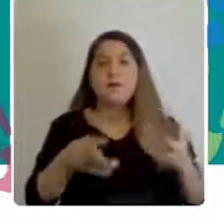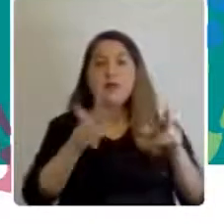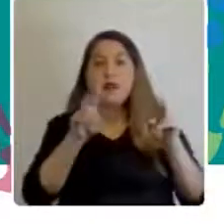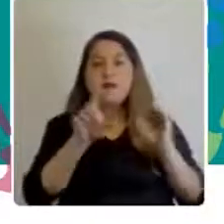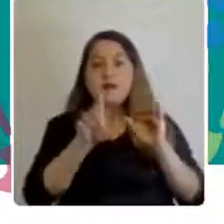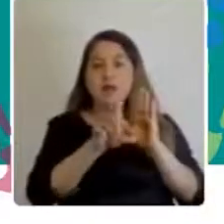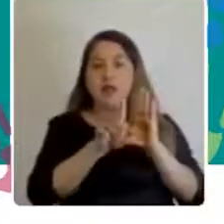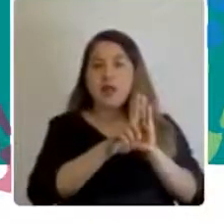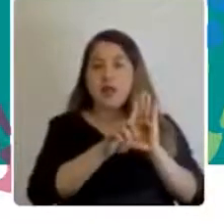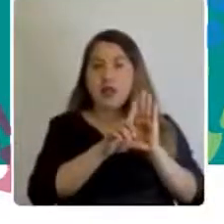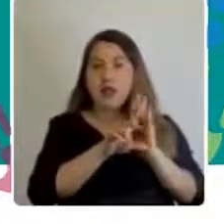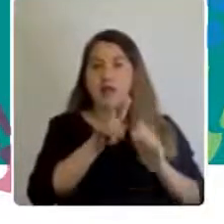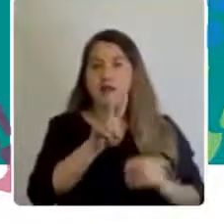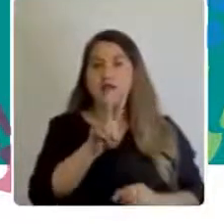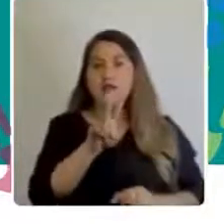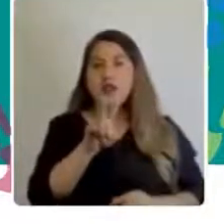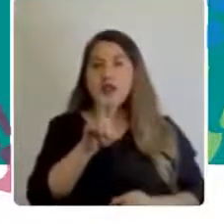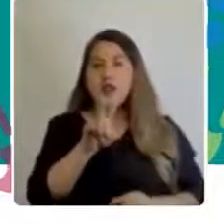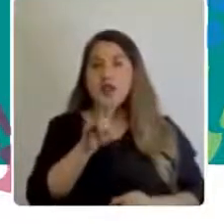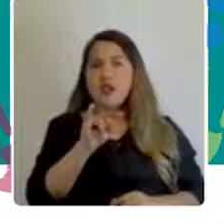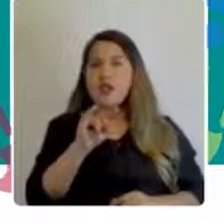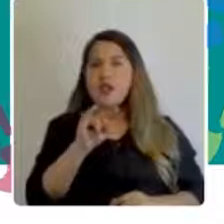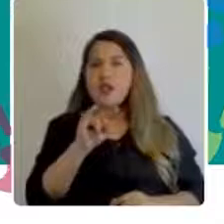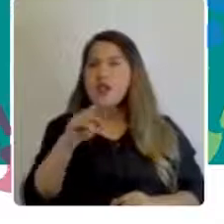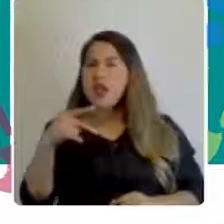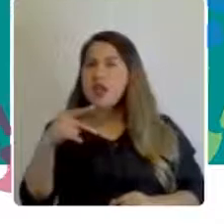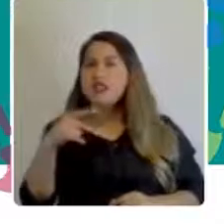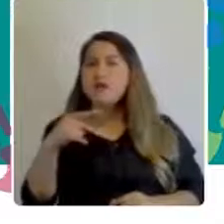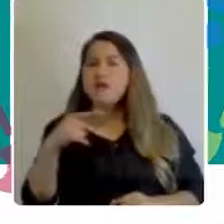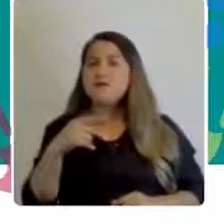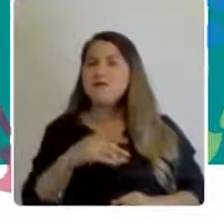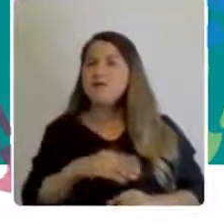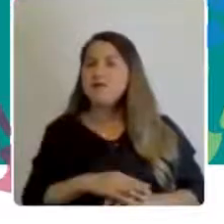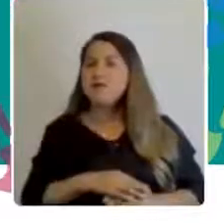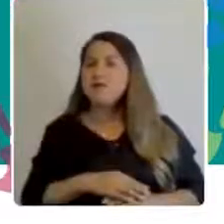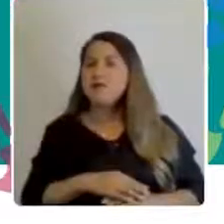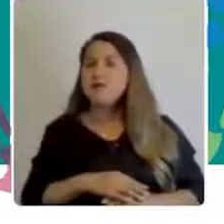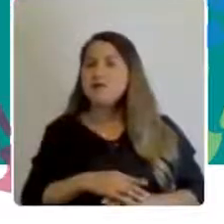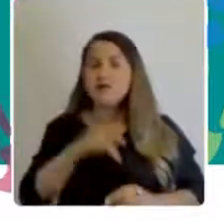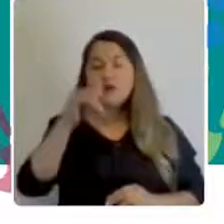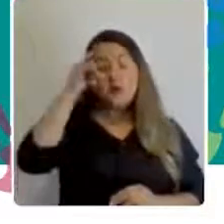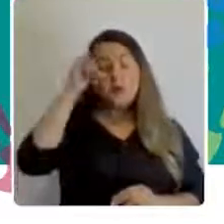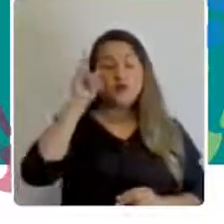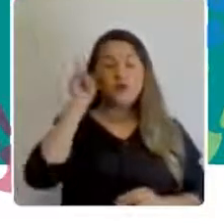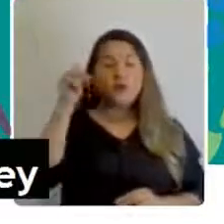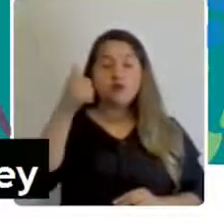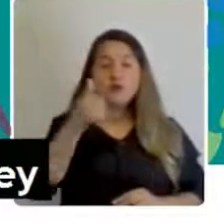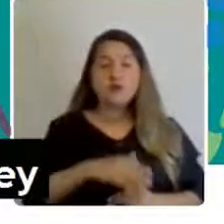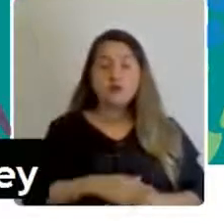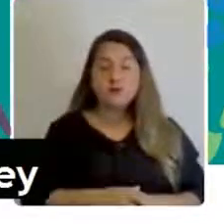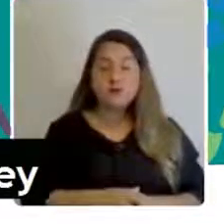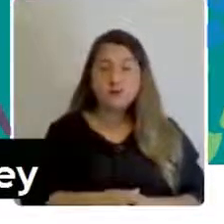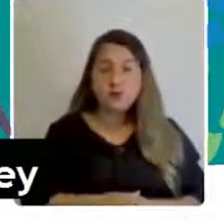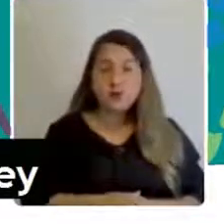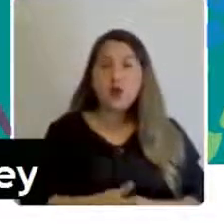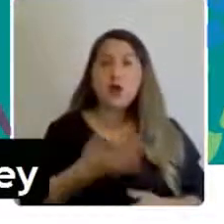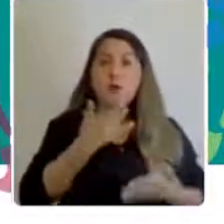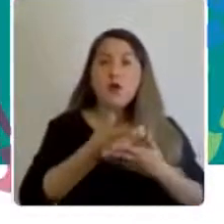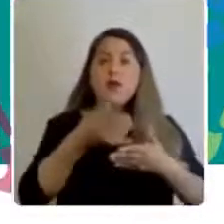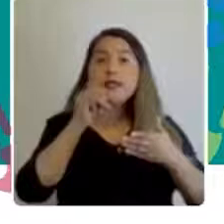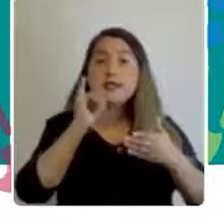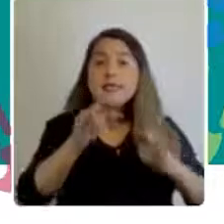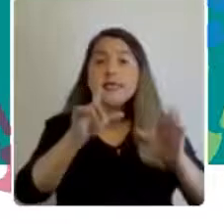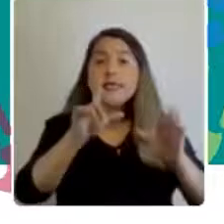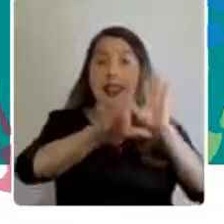VIH, permitiría también trabajar mejor en los presupuestos anuales, porque finalmente cualquiera sea la ley